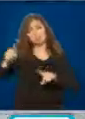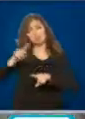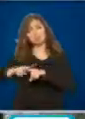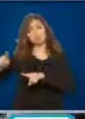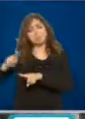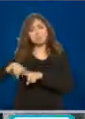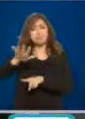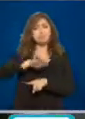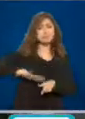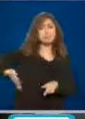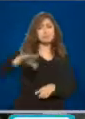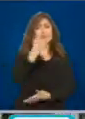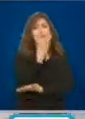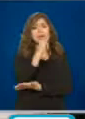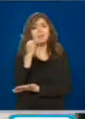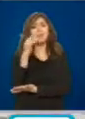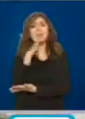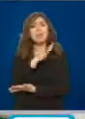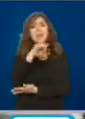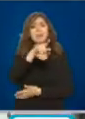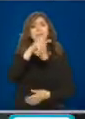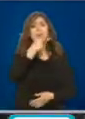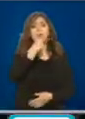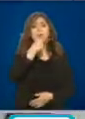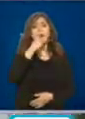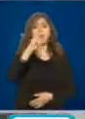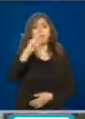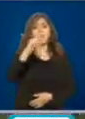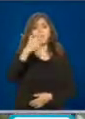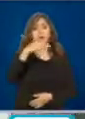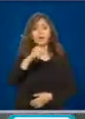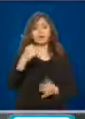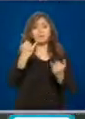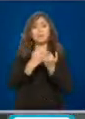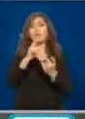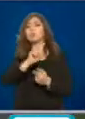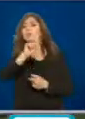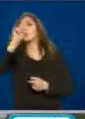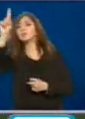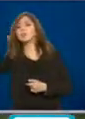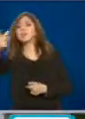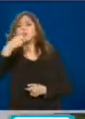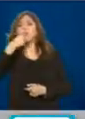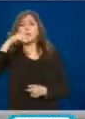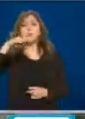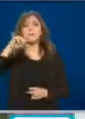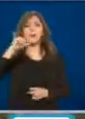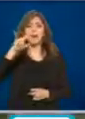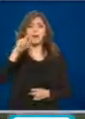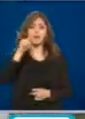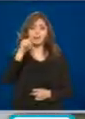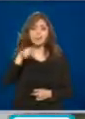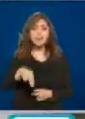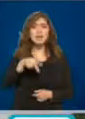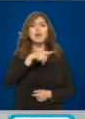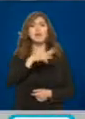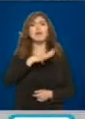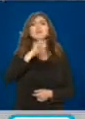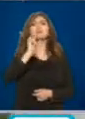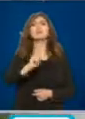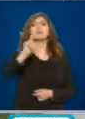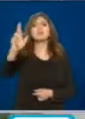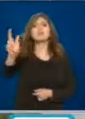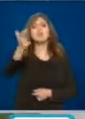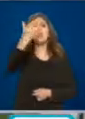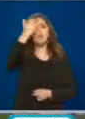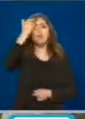en este jardín, dominando Don Pajés Yergo, y ahí en el corazón del jardín, Martín Luis Guzmán, queremos recordar